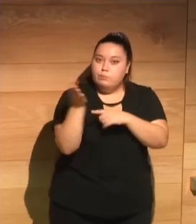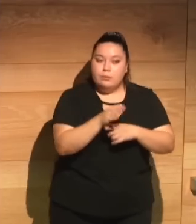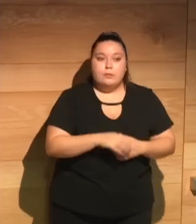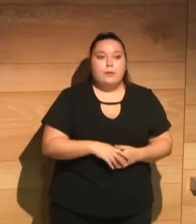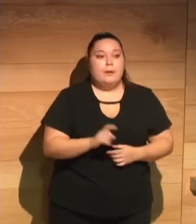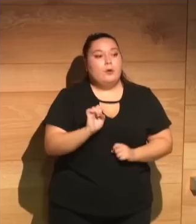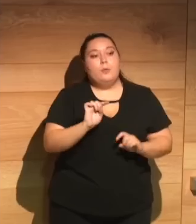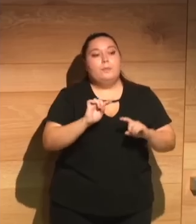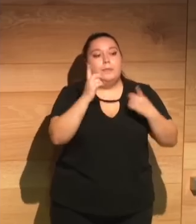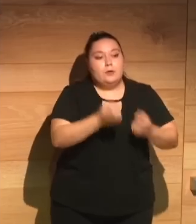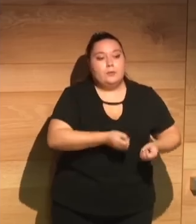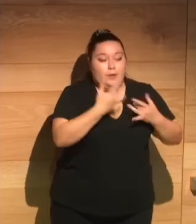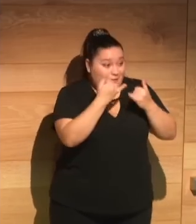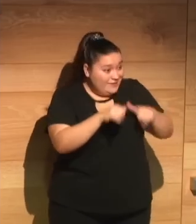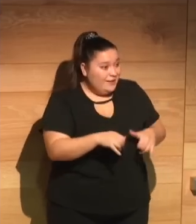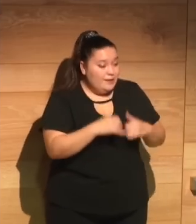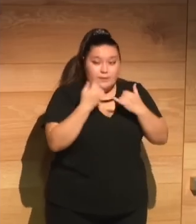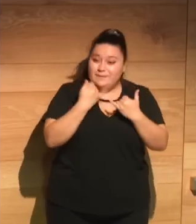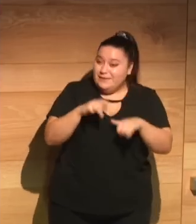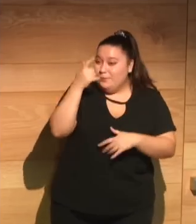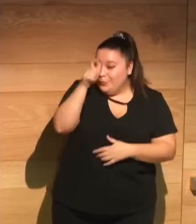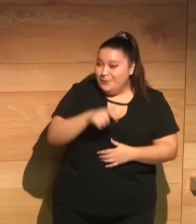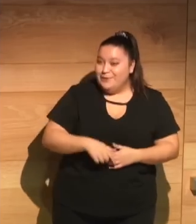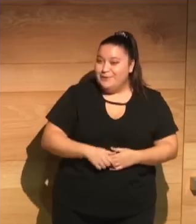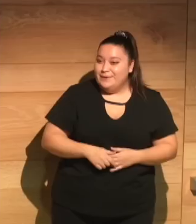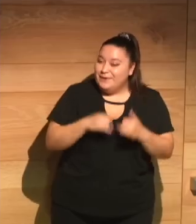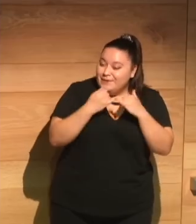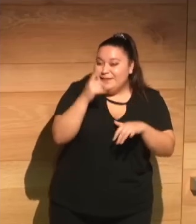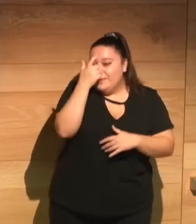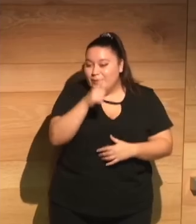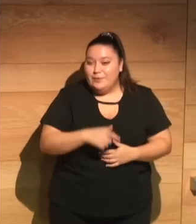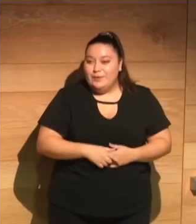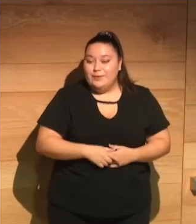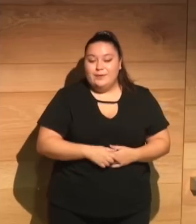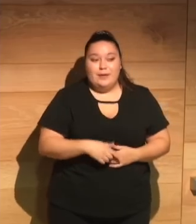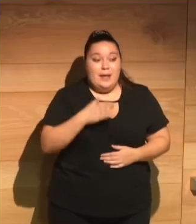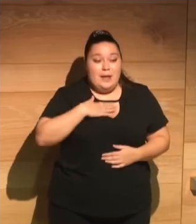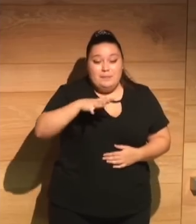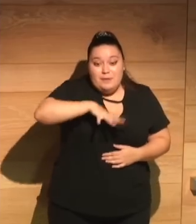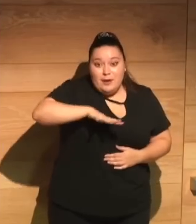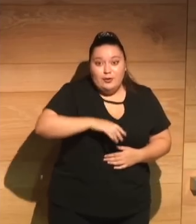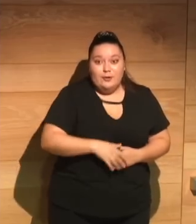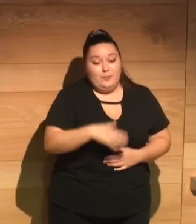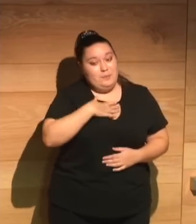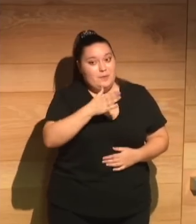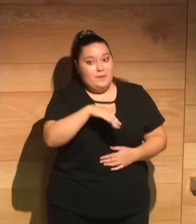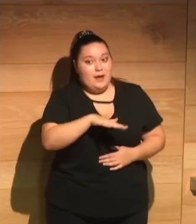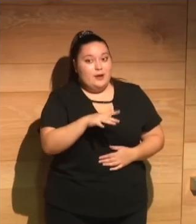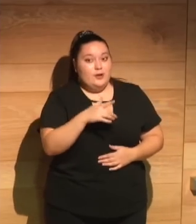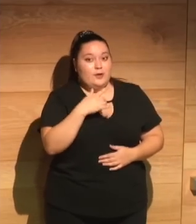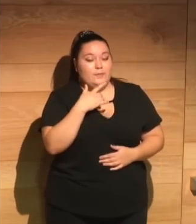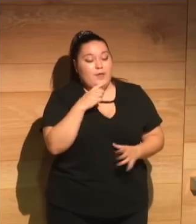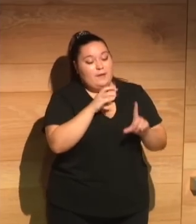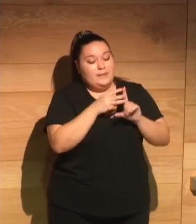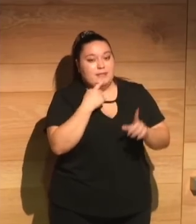primeros argumentos... Las fiestas... Digamos que tienen que ver pueblo. Con las fiestas del pueblo... El patrón... En mi barrio había pueblo de Gila, en mi barrio había un dicho, pero en